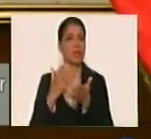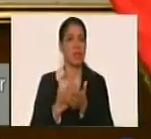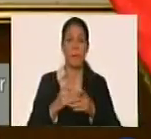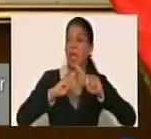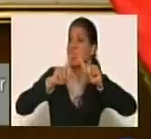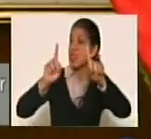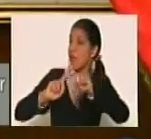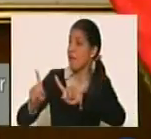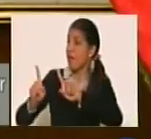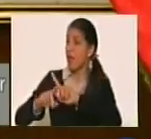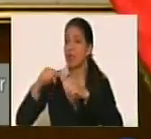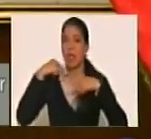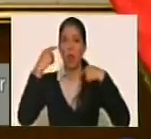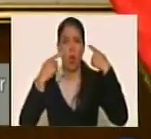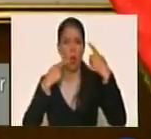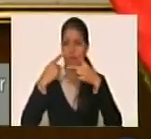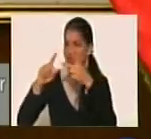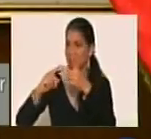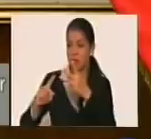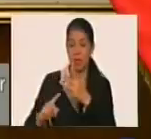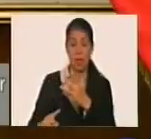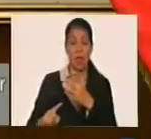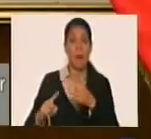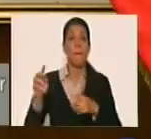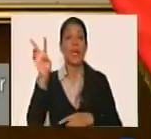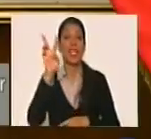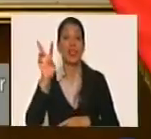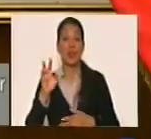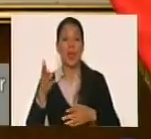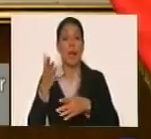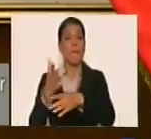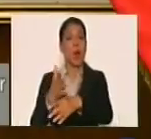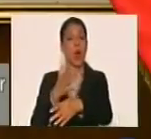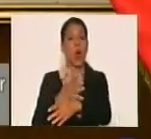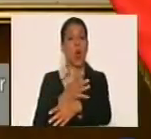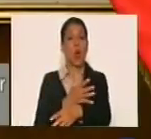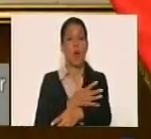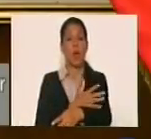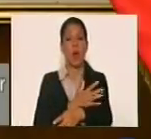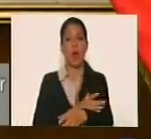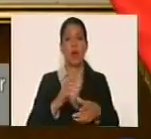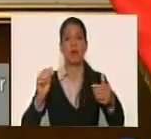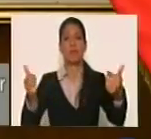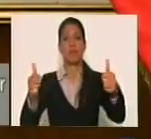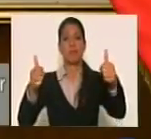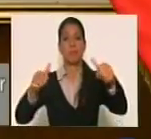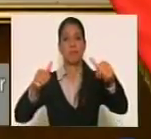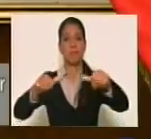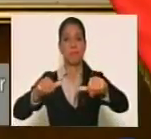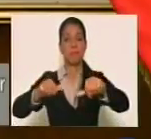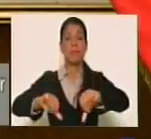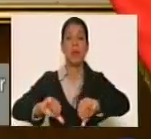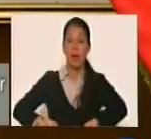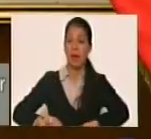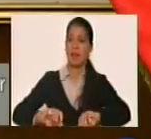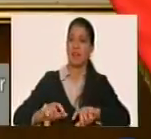diversidad, eso se fue perdiendo, se fue desvaneciendo, la